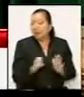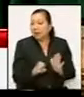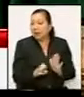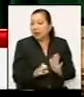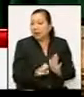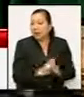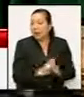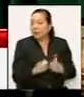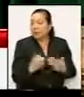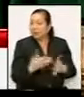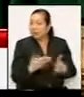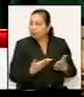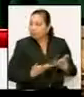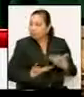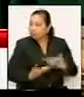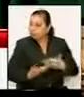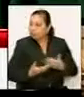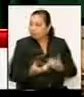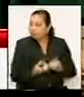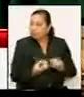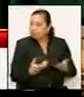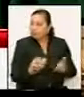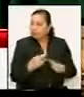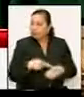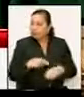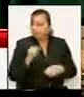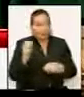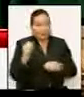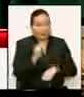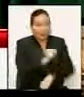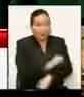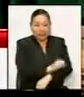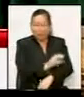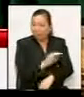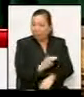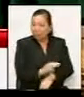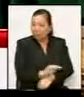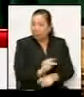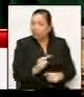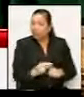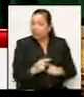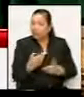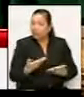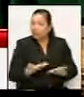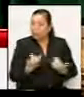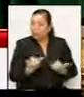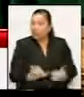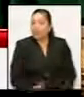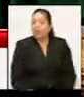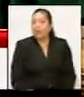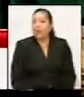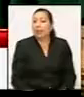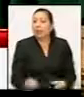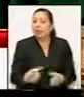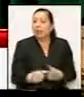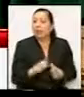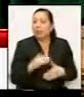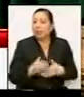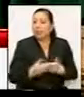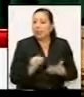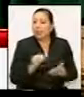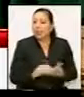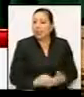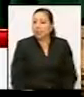ejemplo, ya se viene avanzando mucho en la región San Martín. Hemos dado varios pasos allí, incluso se está generando un